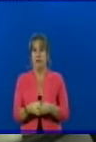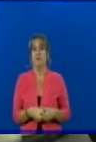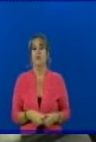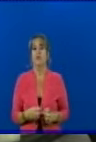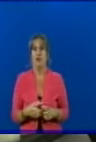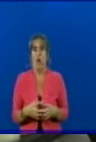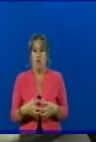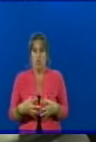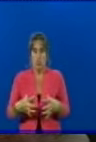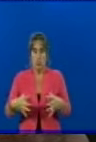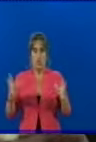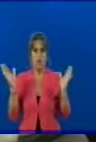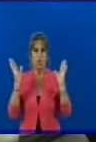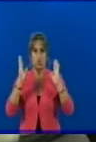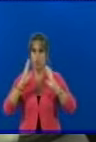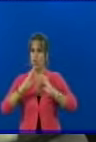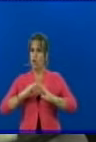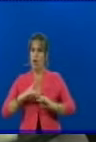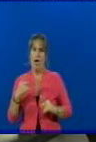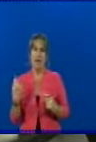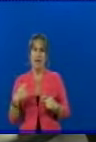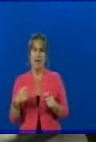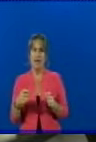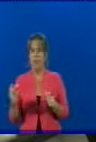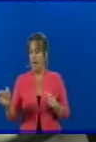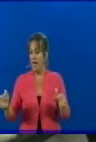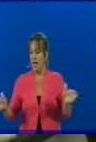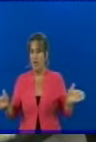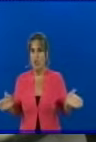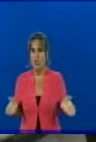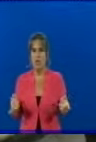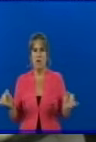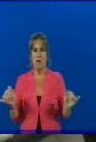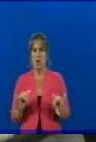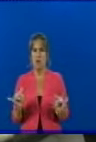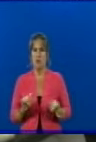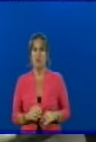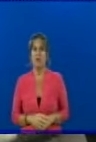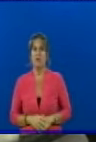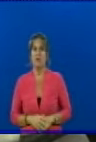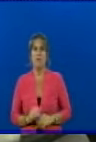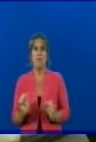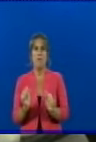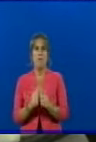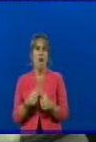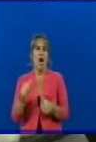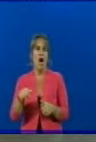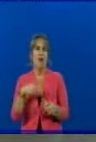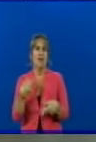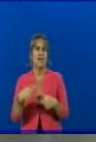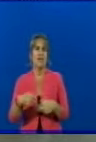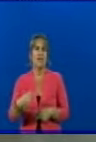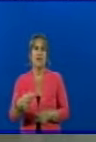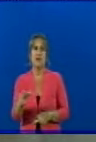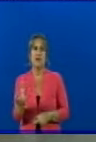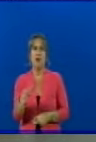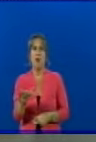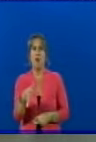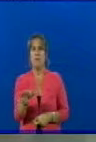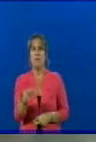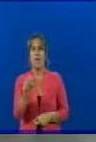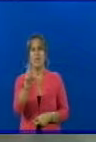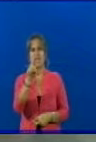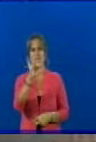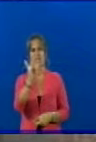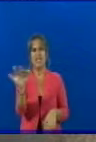y no tiene el desarrollo que tienen los que están en la orilla, pero el mismo gramaje. ¿Cuántos panes están produciendo ustedes diarios? Estamos produciendo aquí